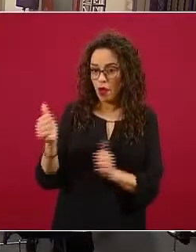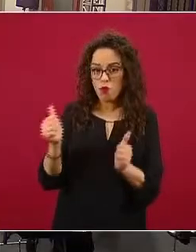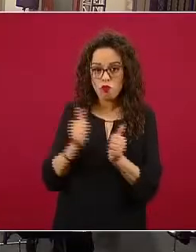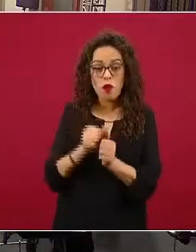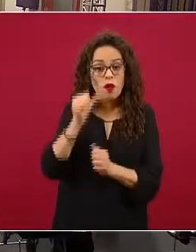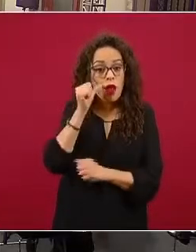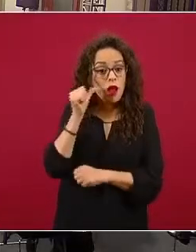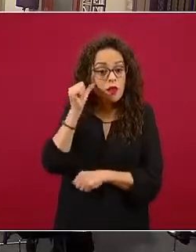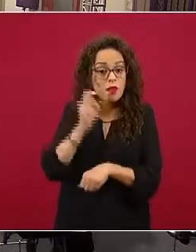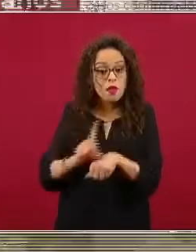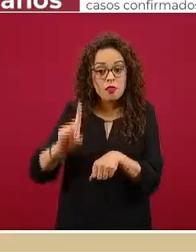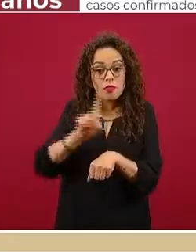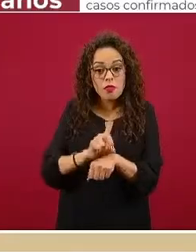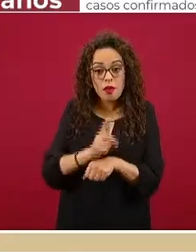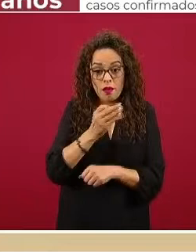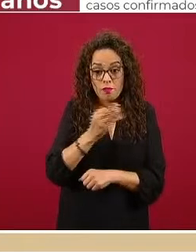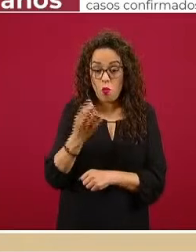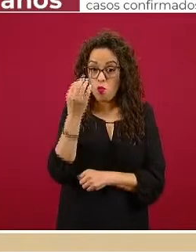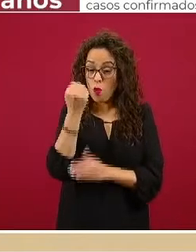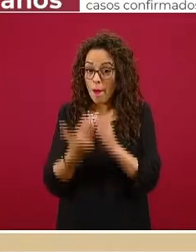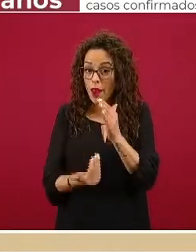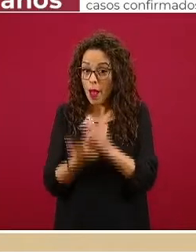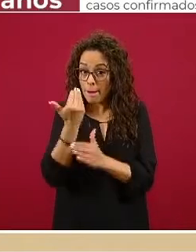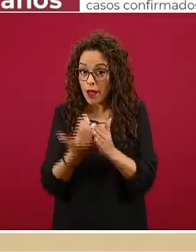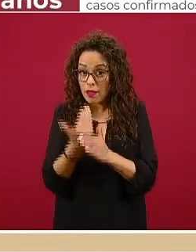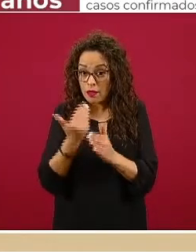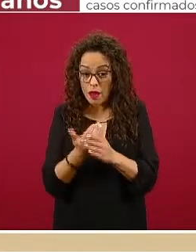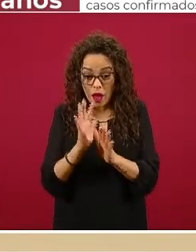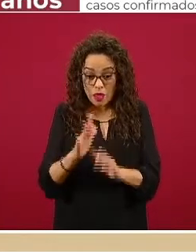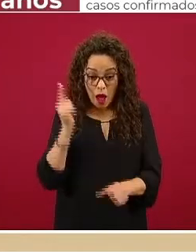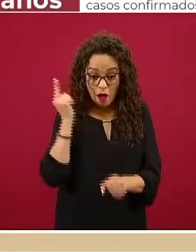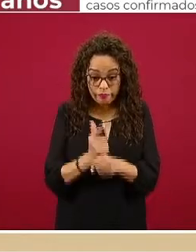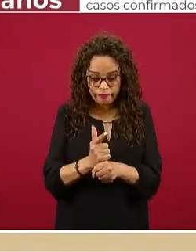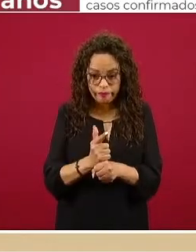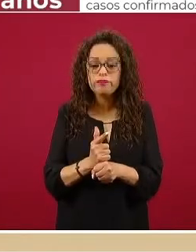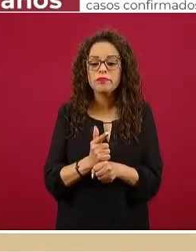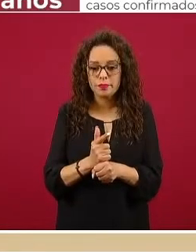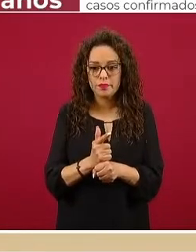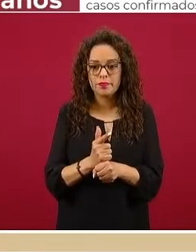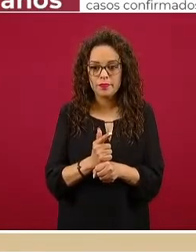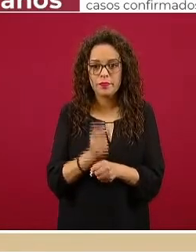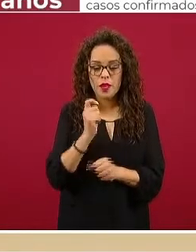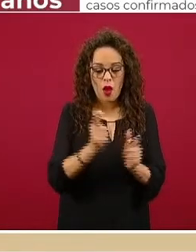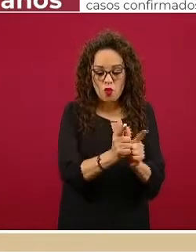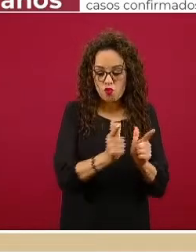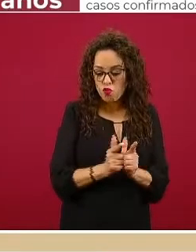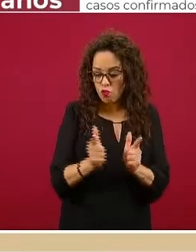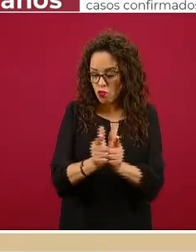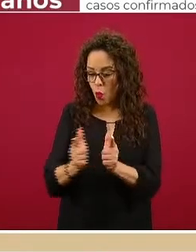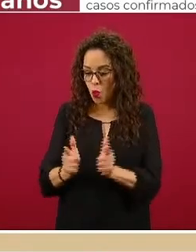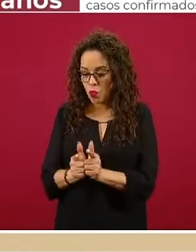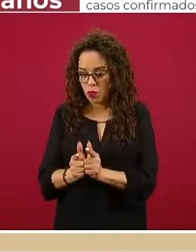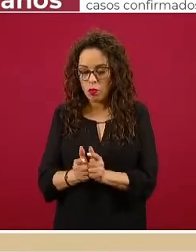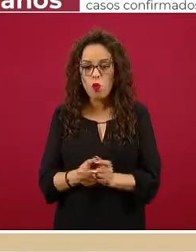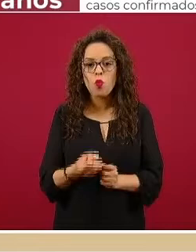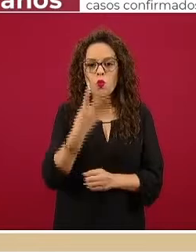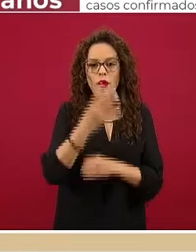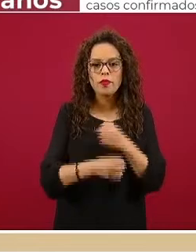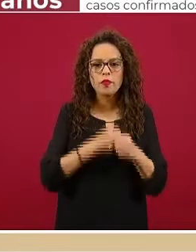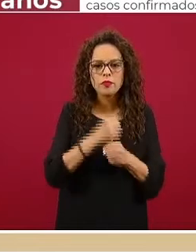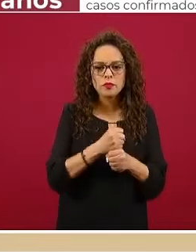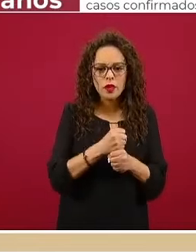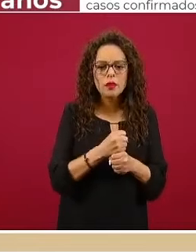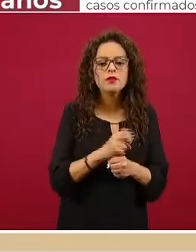día de ayer a las 9 de la mañana, identificamos que en la distribución por grupos de edad, ustedes pueden observar en esta gráfica cómo